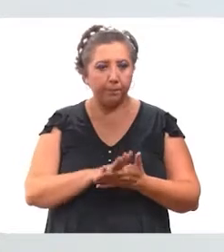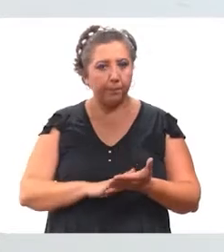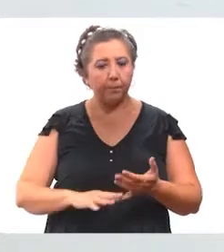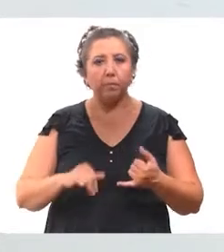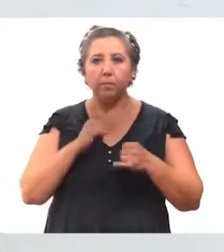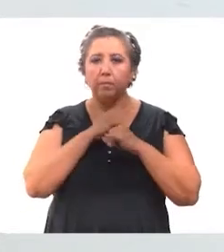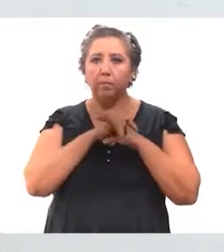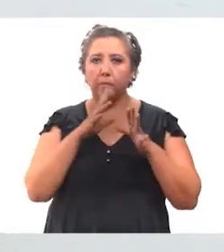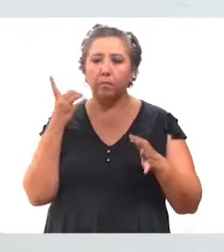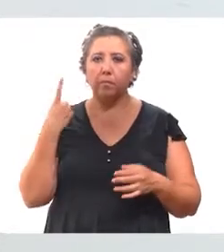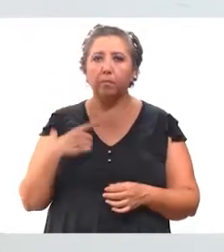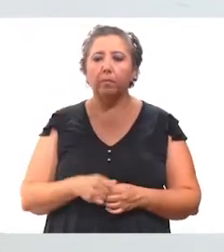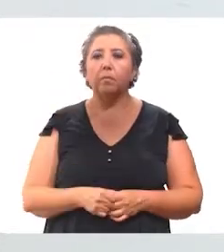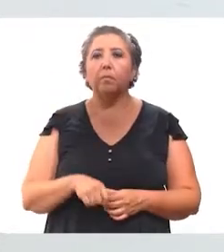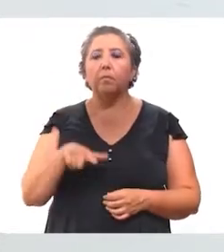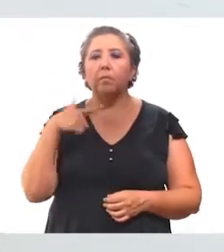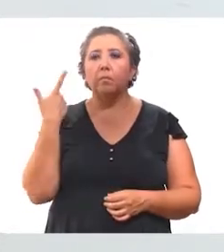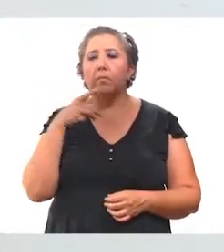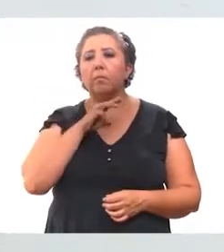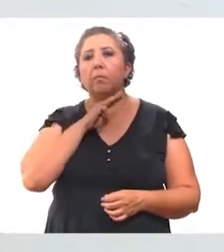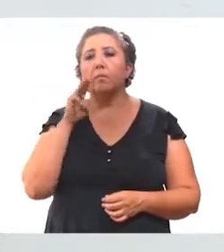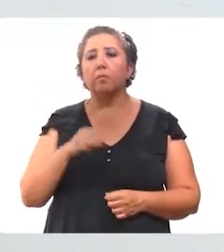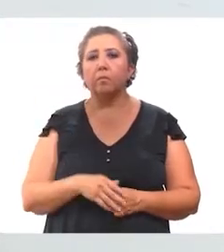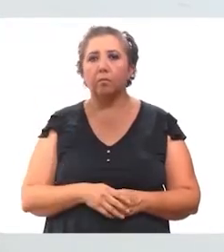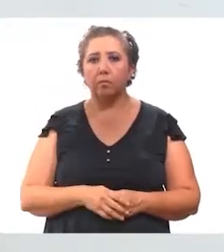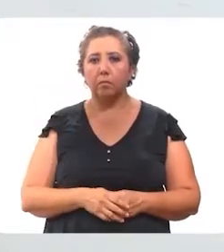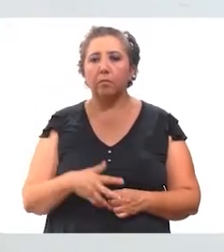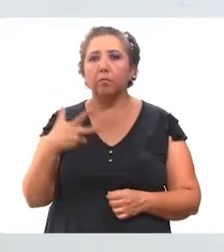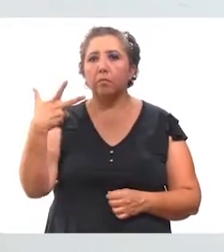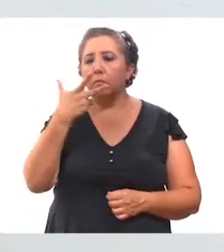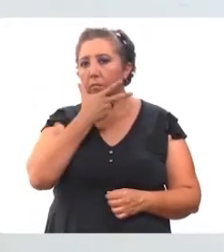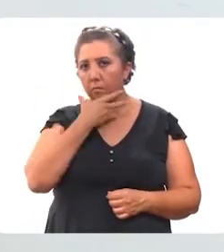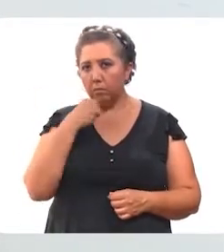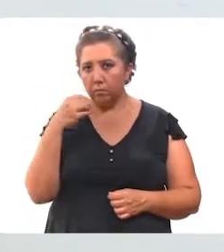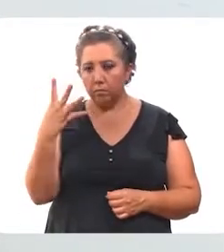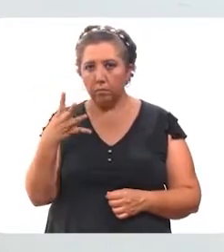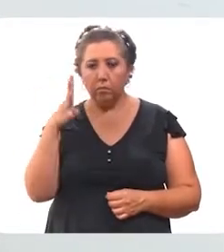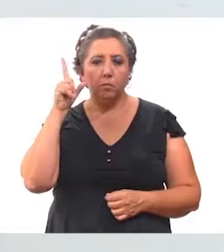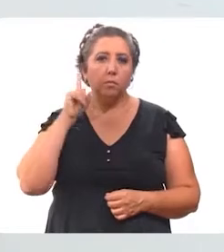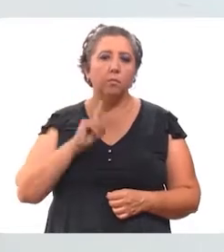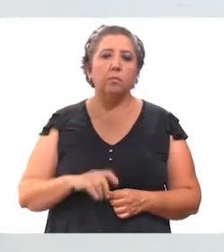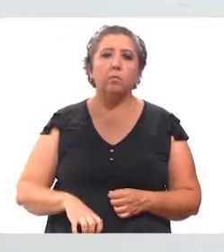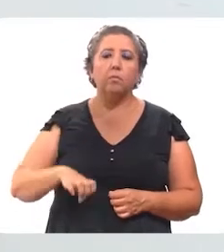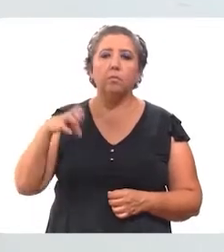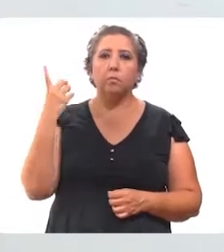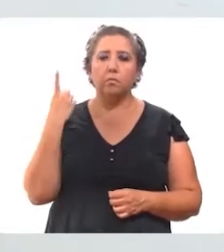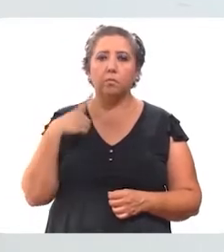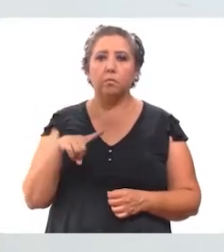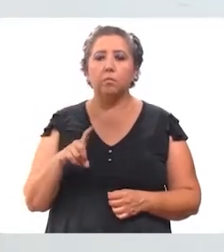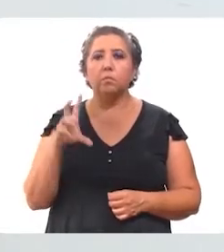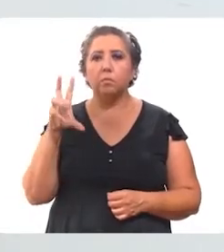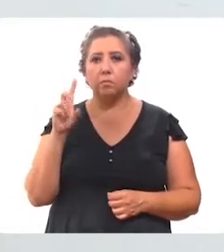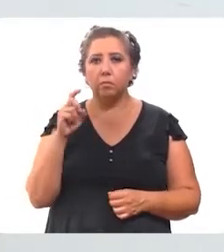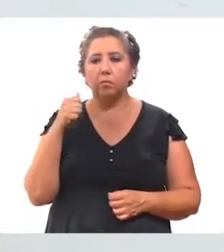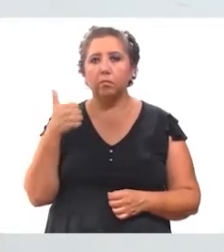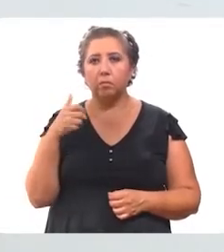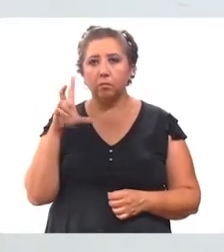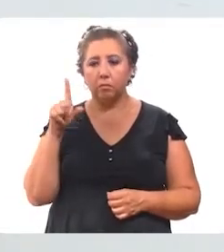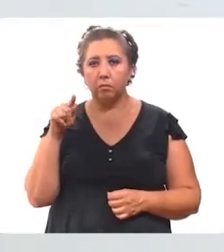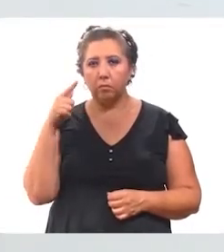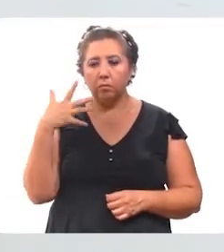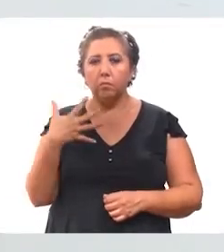Lamentablemente en este parte médico informamos de 12 fallecimientos. Son 8 hombres y 4 mujeres, de un rango de edad de 36